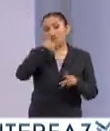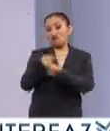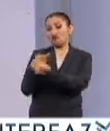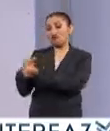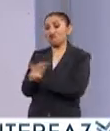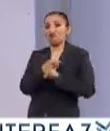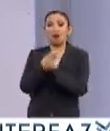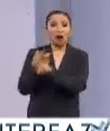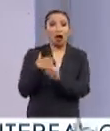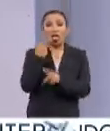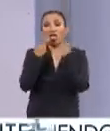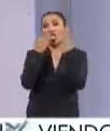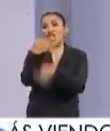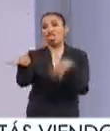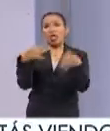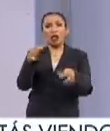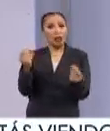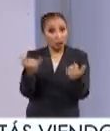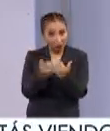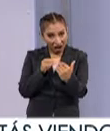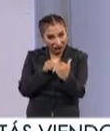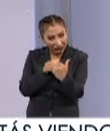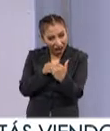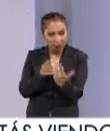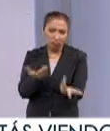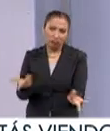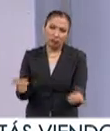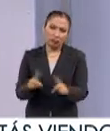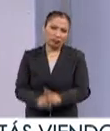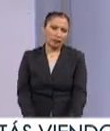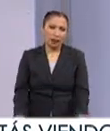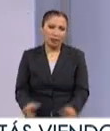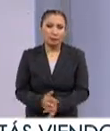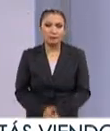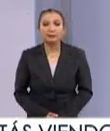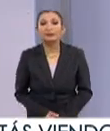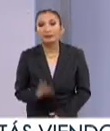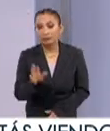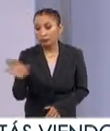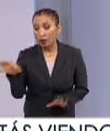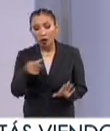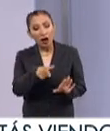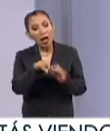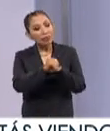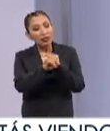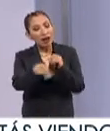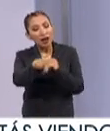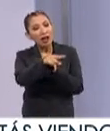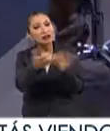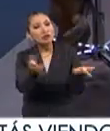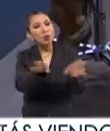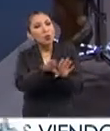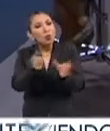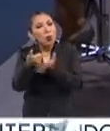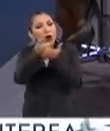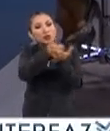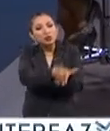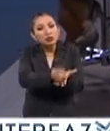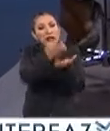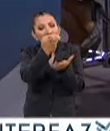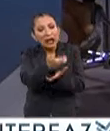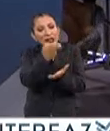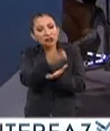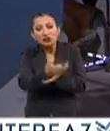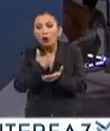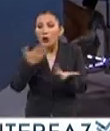ni groseras, ni mal habladas significa ser iguales. Entonces eso... Oye, Trixia, y el papel de las redes, este fenómeno